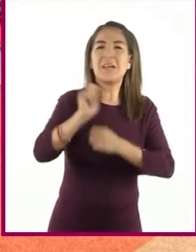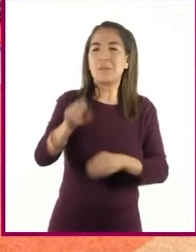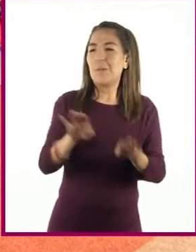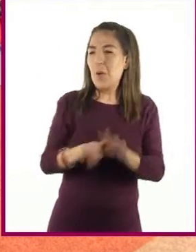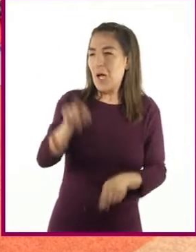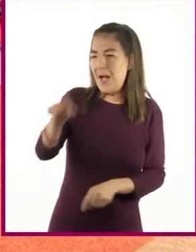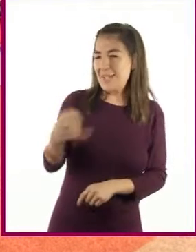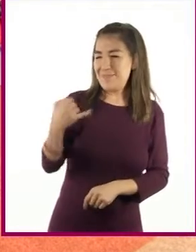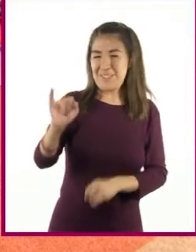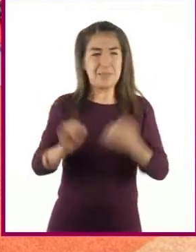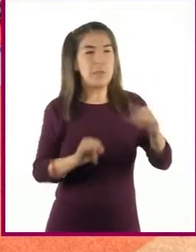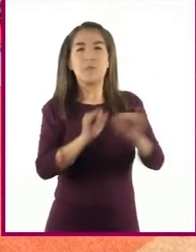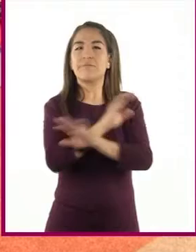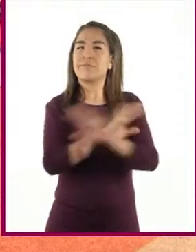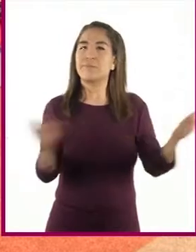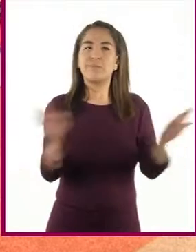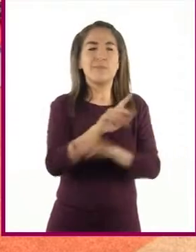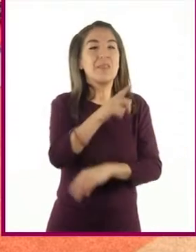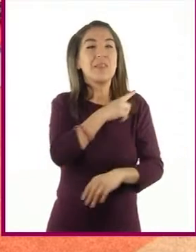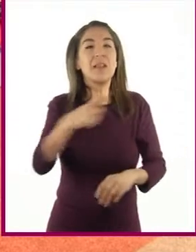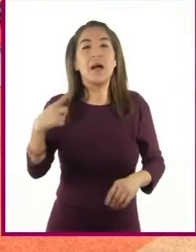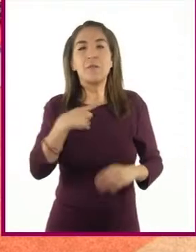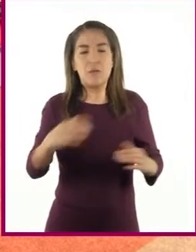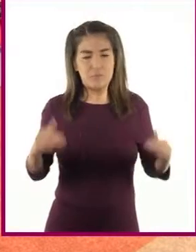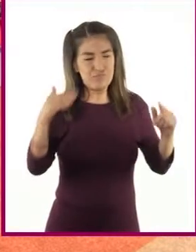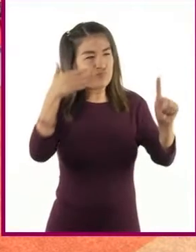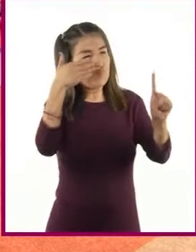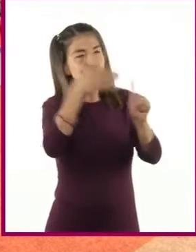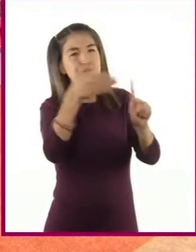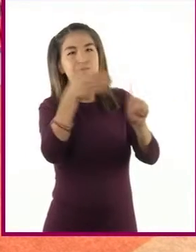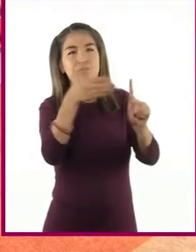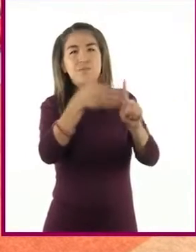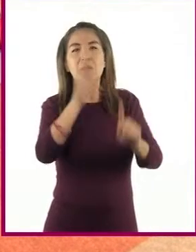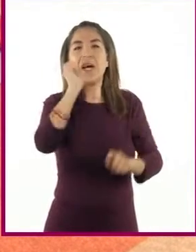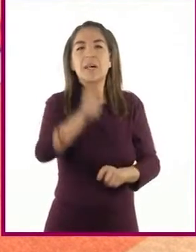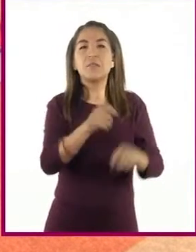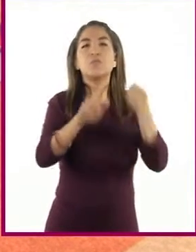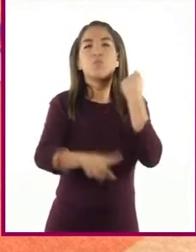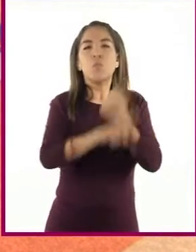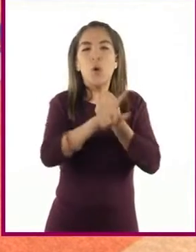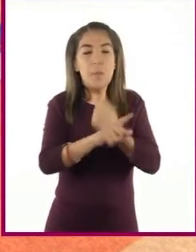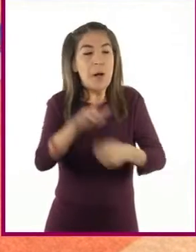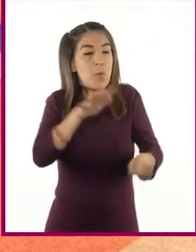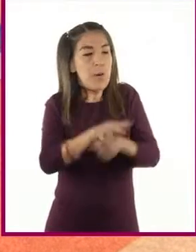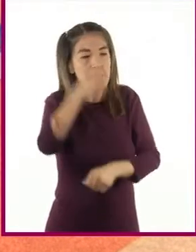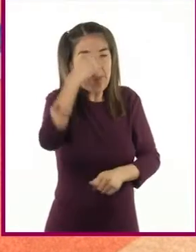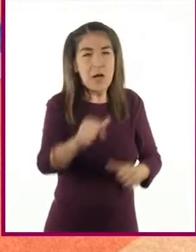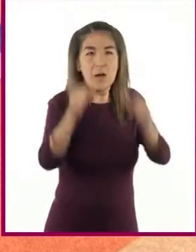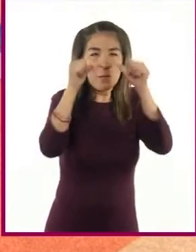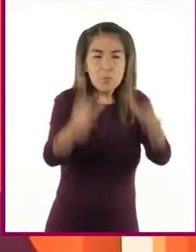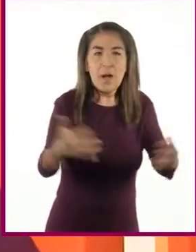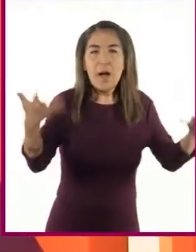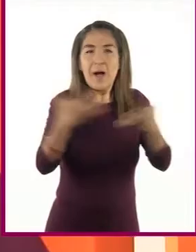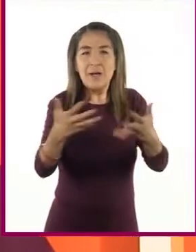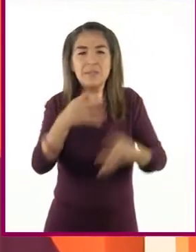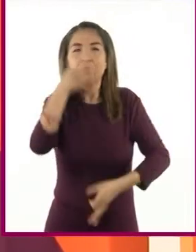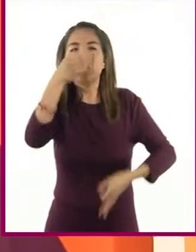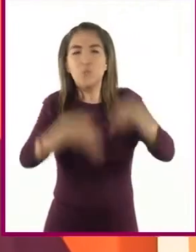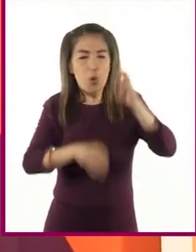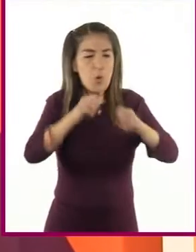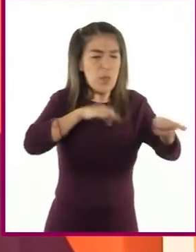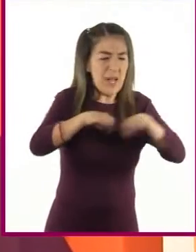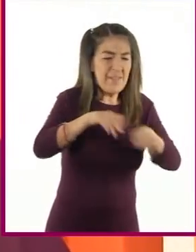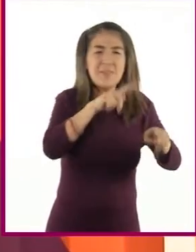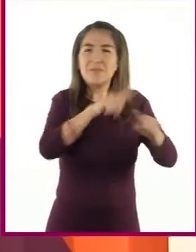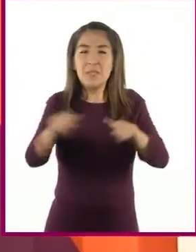consideraciones subjetivas y centrarse en la objetividad de un asunto al realizar un juicio. Las